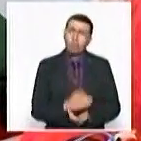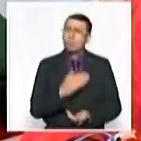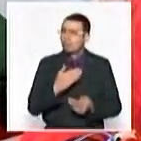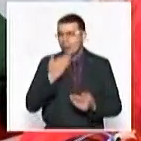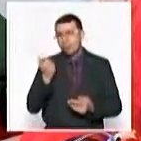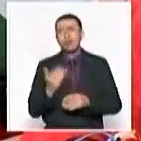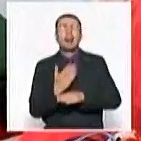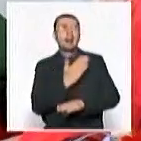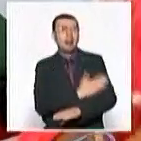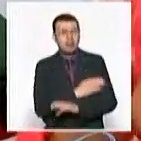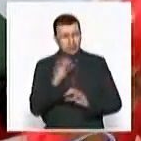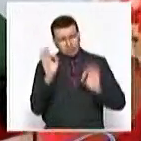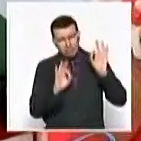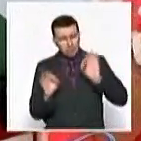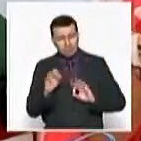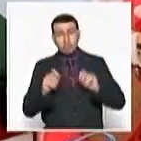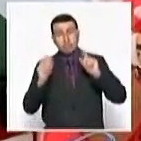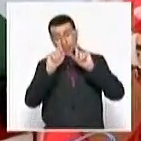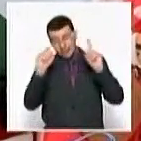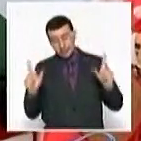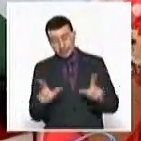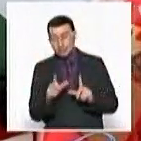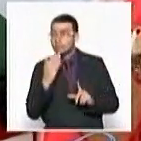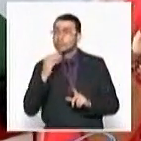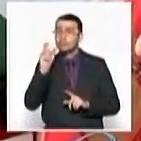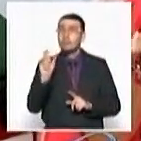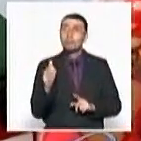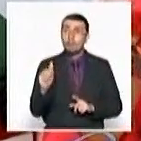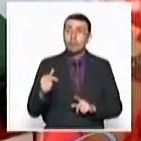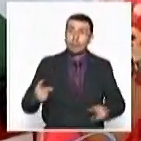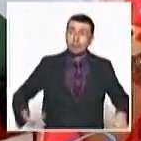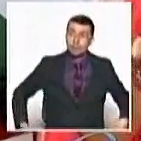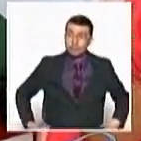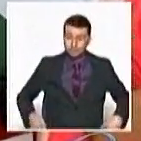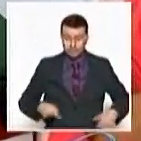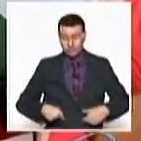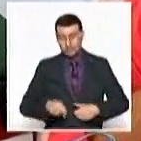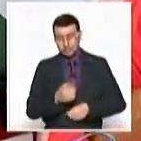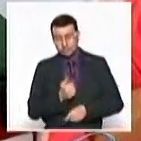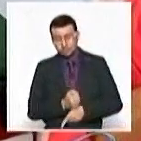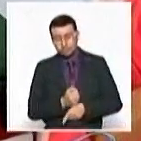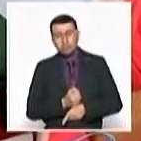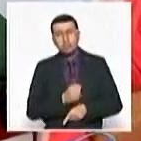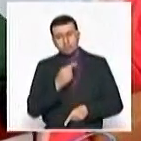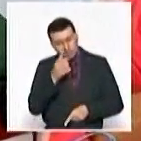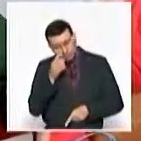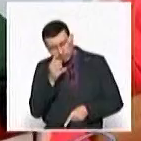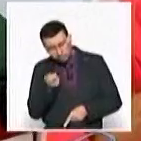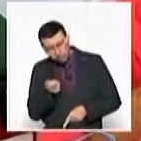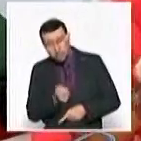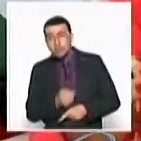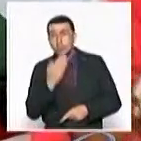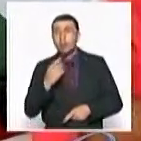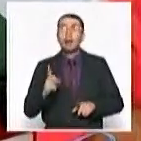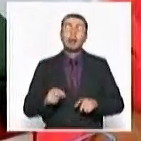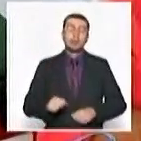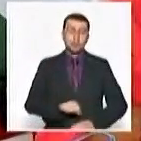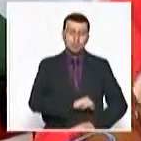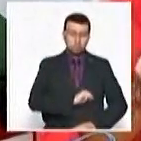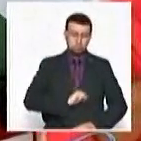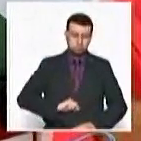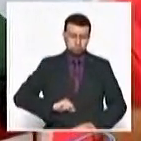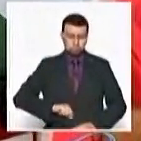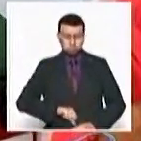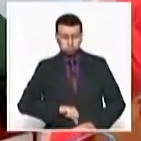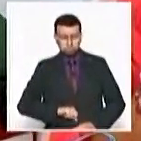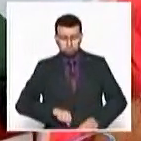un examen preventivo de próstata, nosotros tenemos un urólogo y hacemos, por ejemplo, un paquete donde hacemos de ecografía, hacemos ecografía pélvica